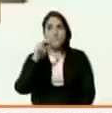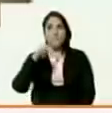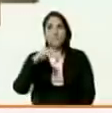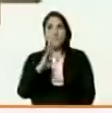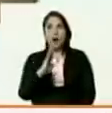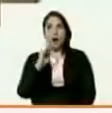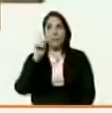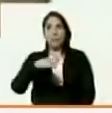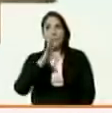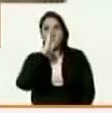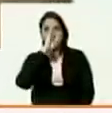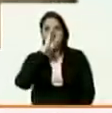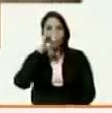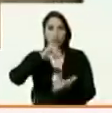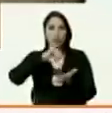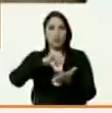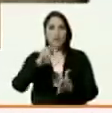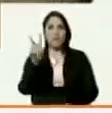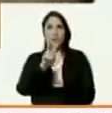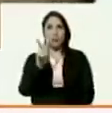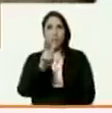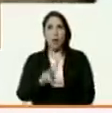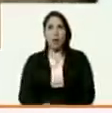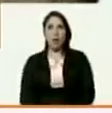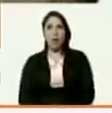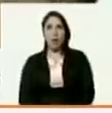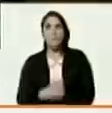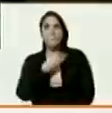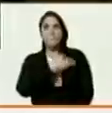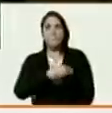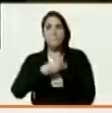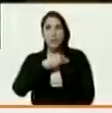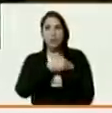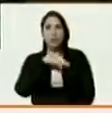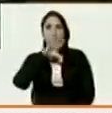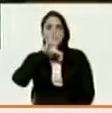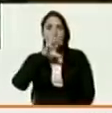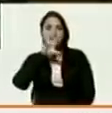Banco Central, Misión Nevado,